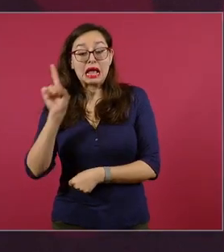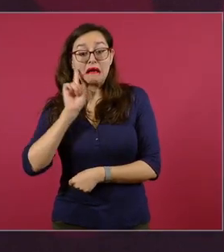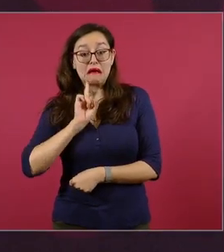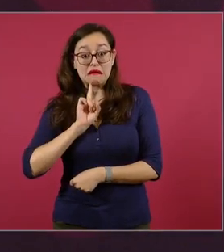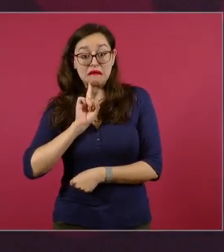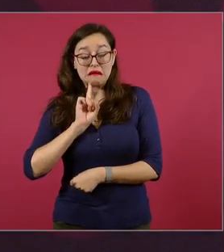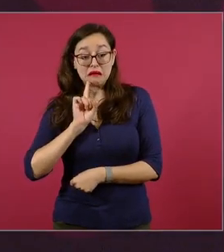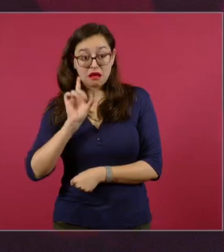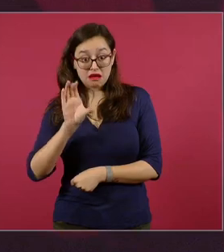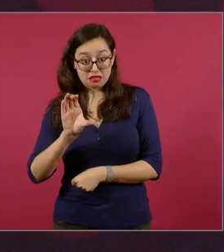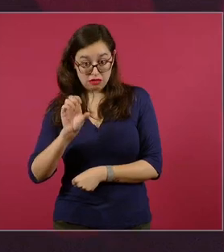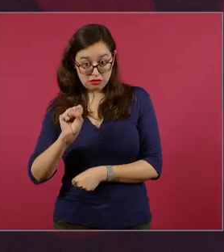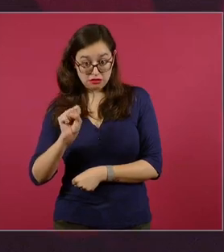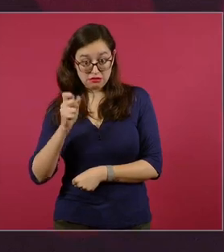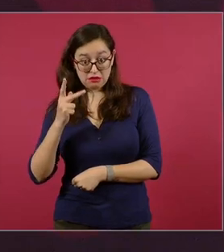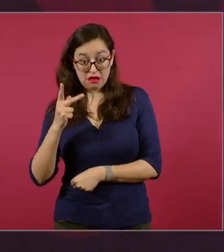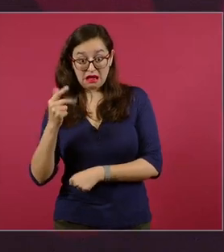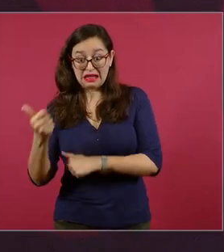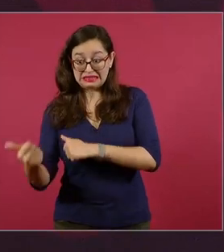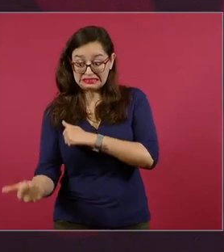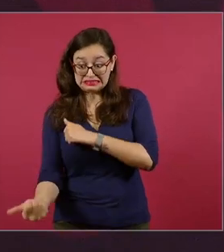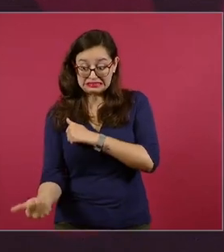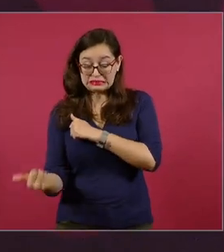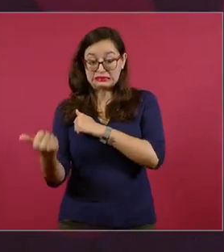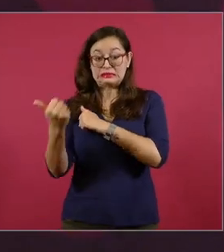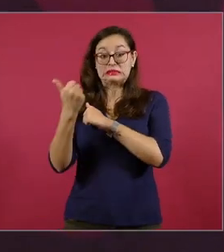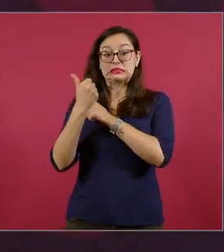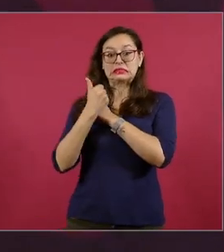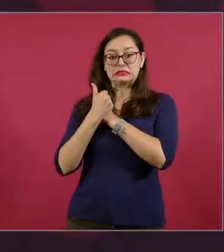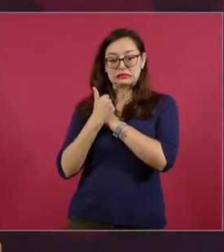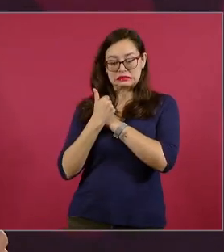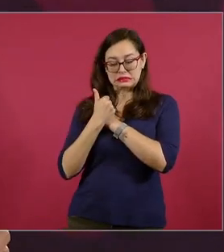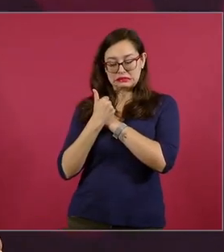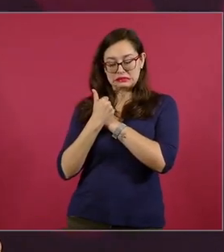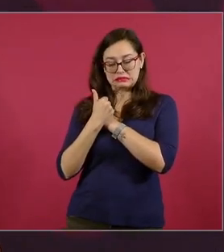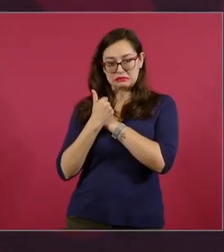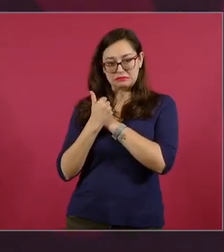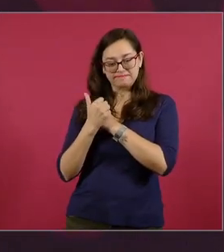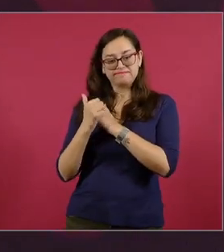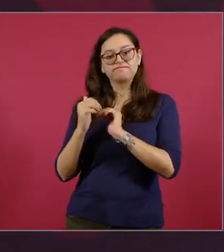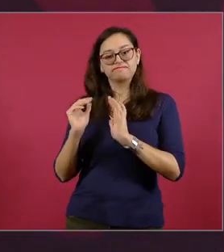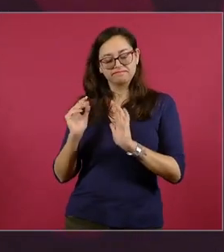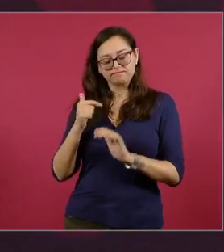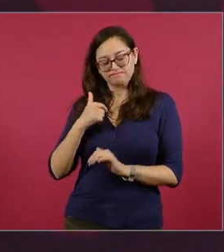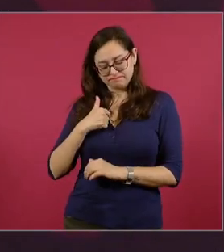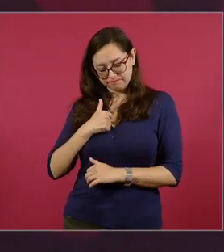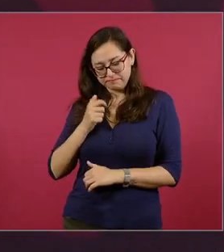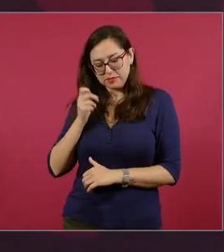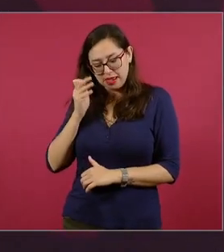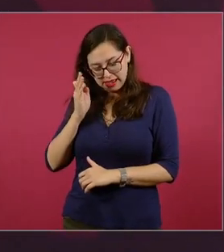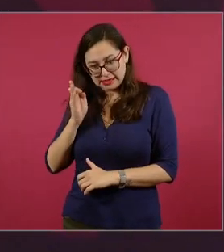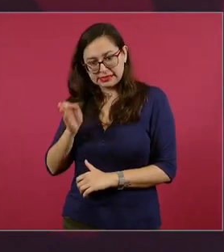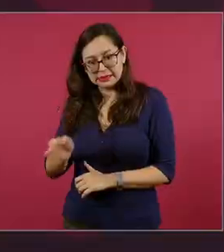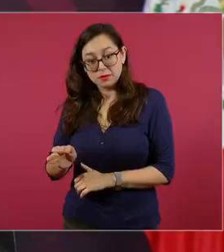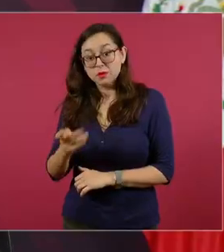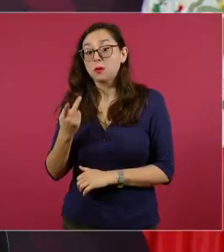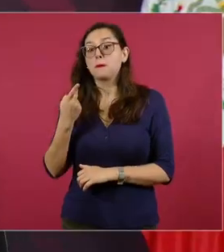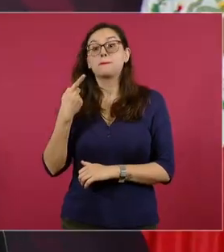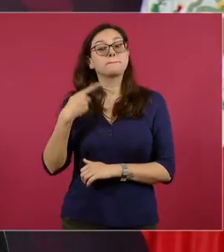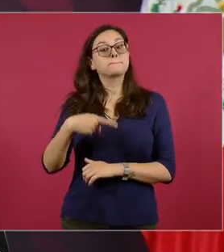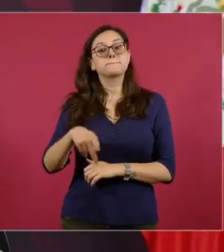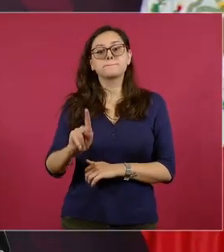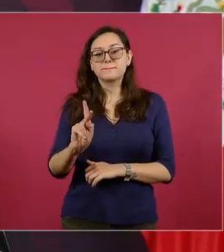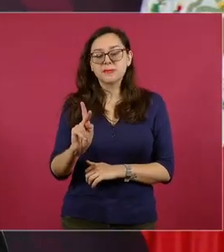solamente que ella me visite, pero no me va a visitar, ya le he dicho y lo